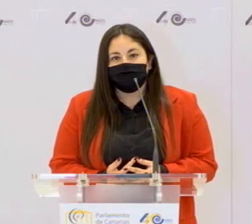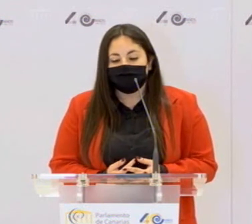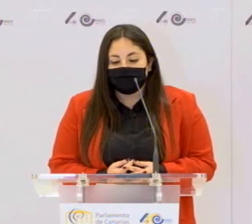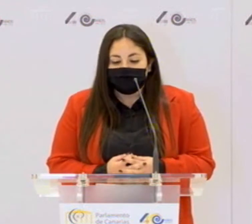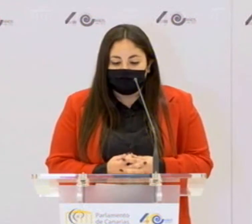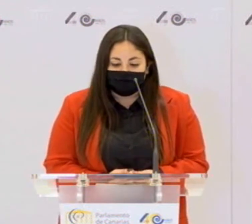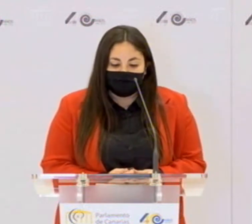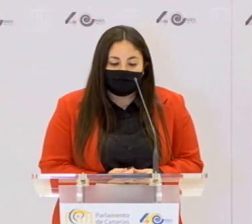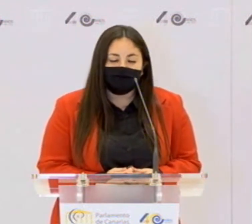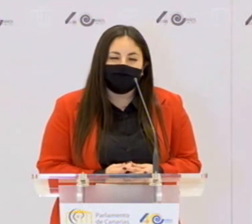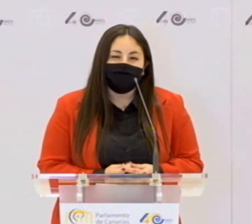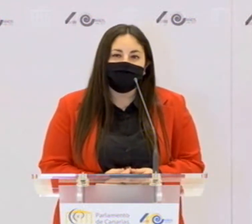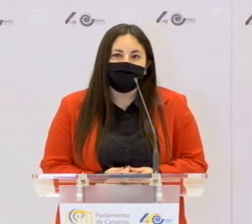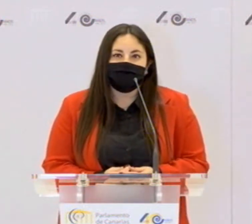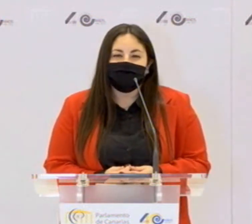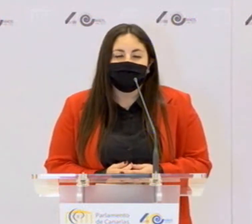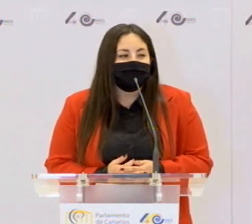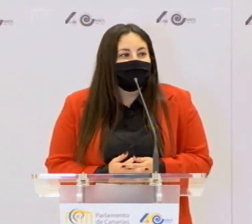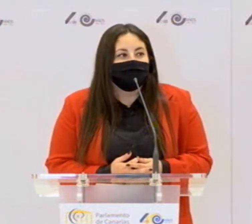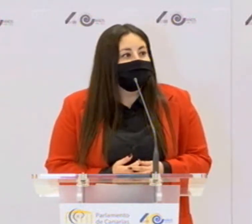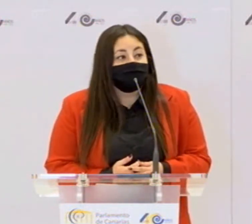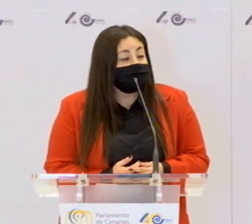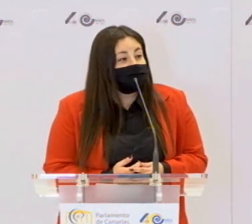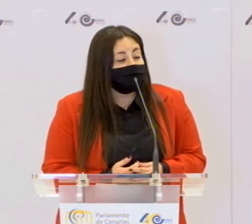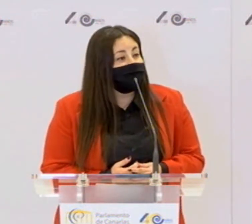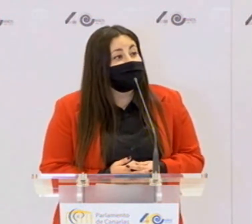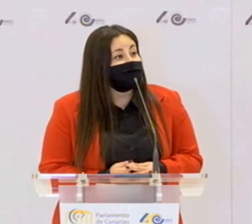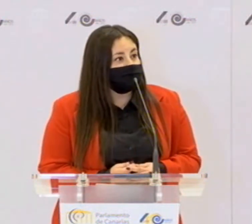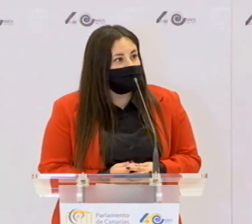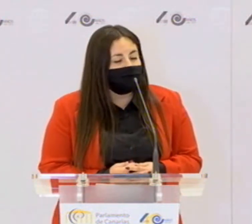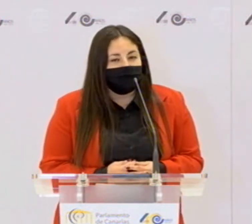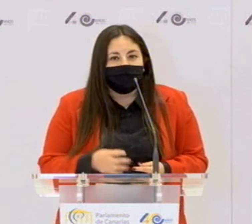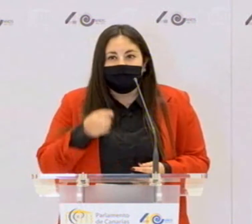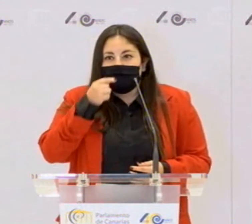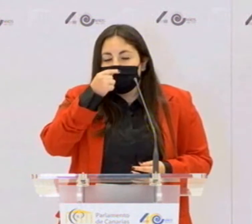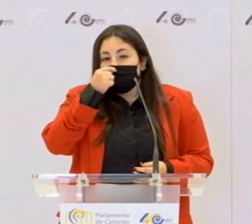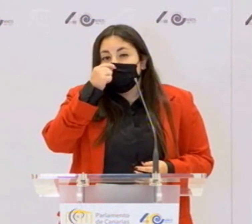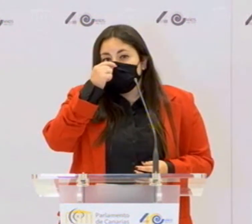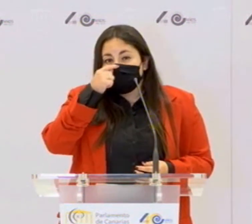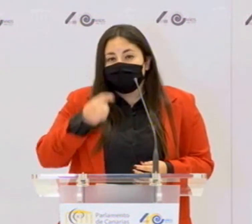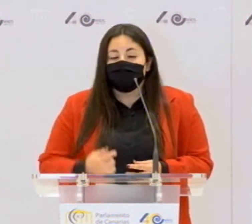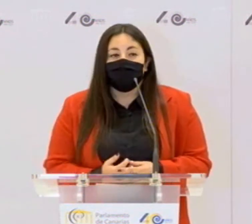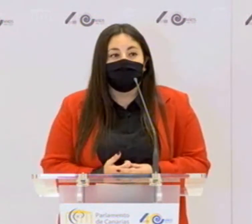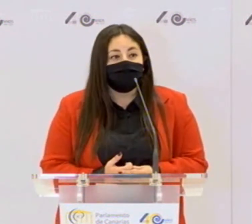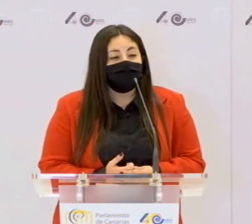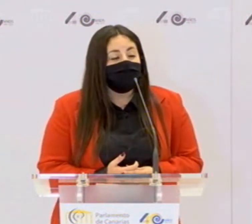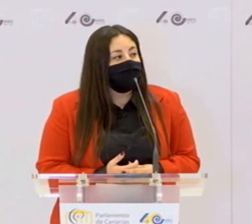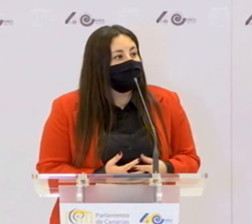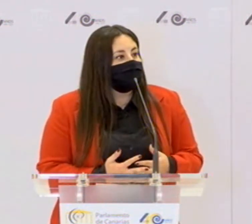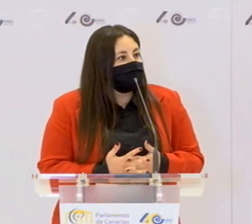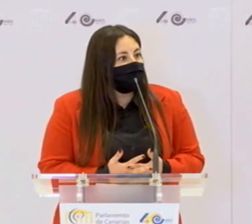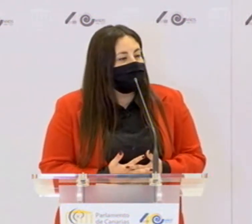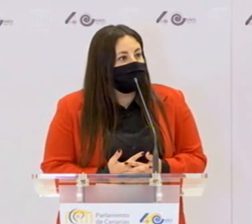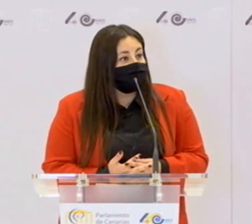personas protegidas con ayudas sociales, más protegidas que nunca. Vivimos una realidad complicada,